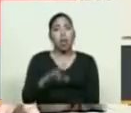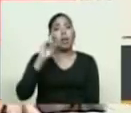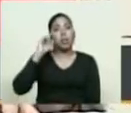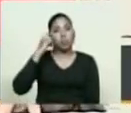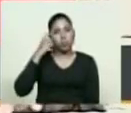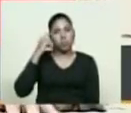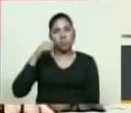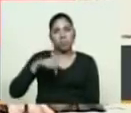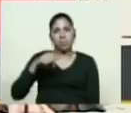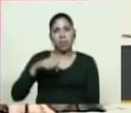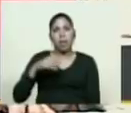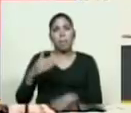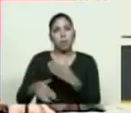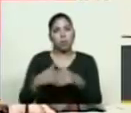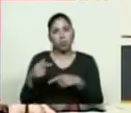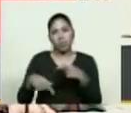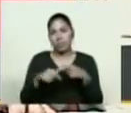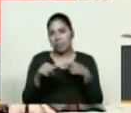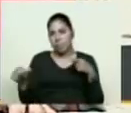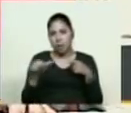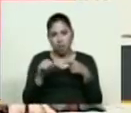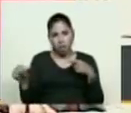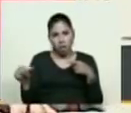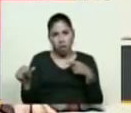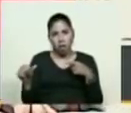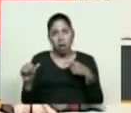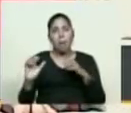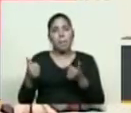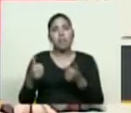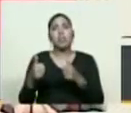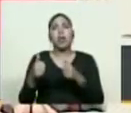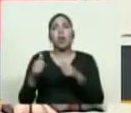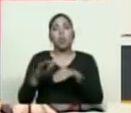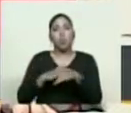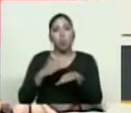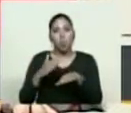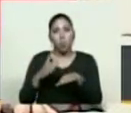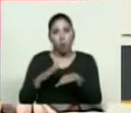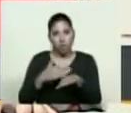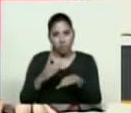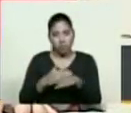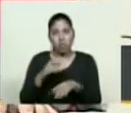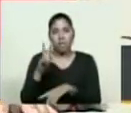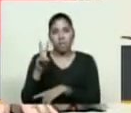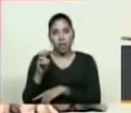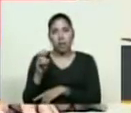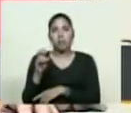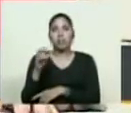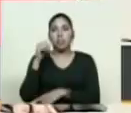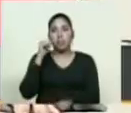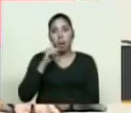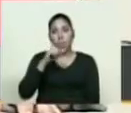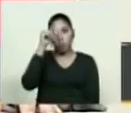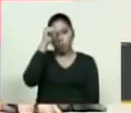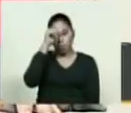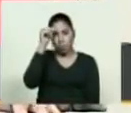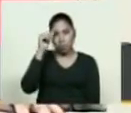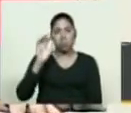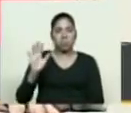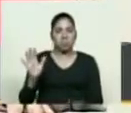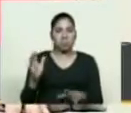el proceso de esta semana será a partir del jueves, viernes, sábado y domingo, para que la gente tenga más